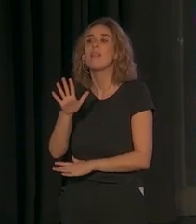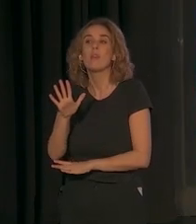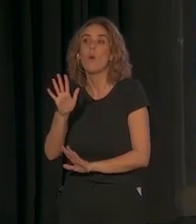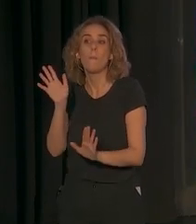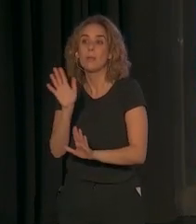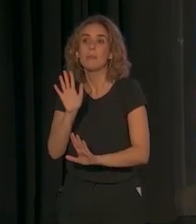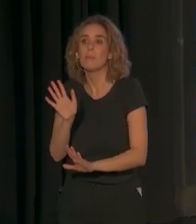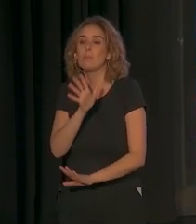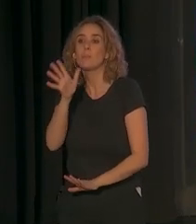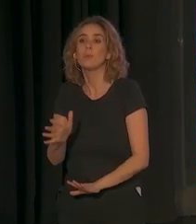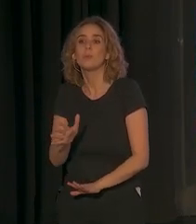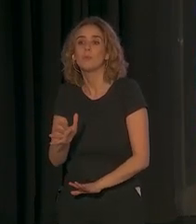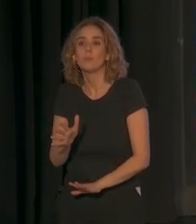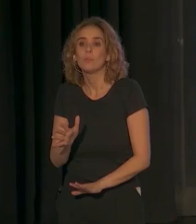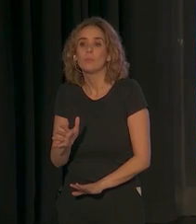porque